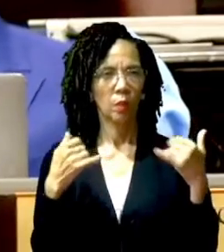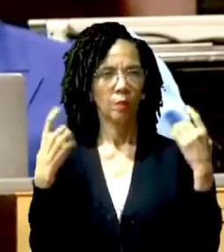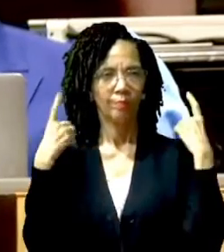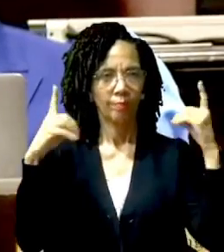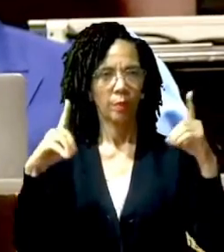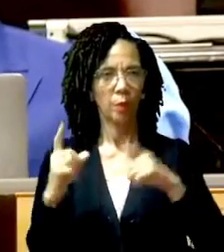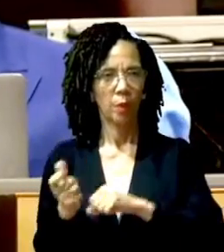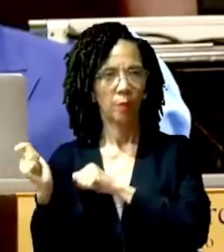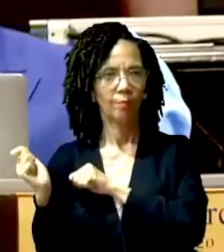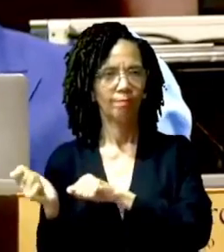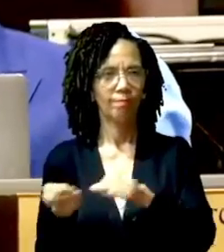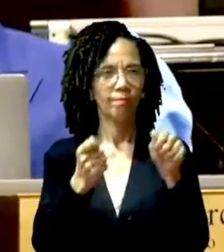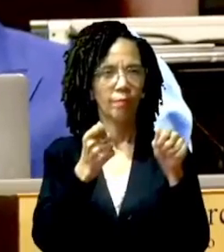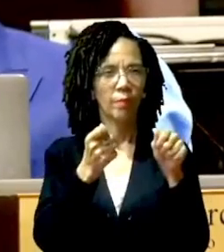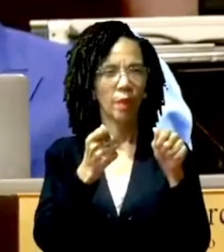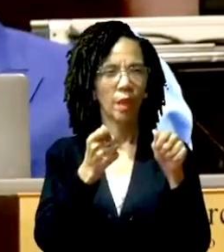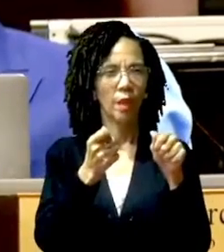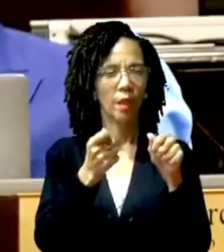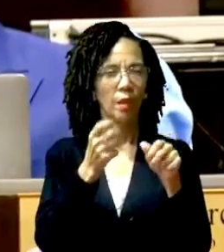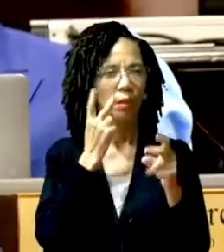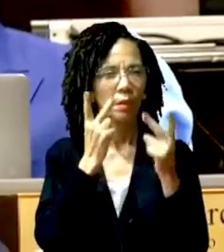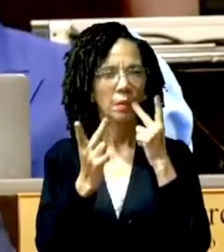la cantidad de jóvenes